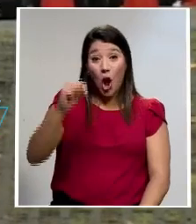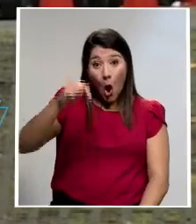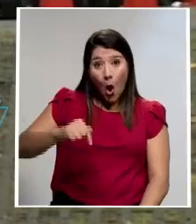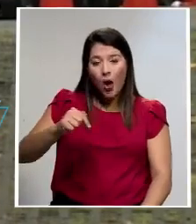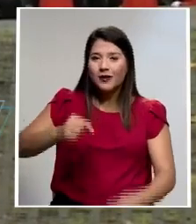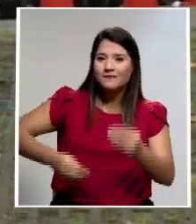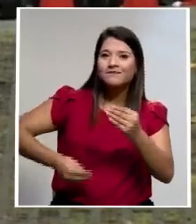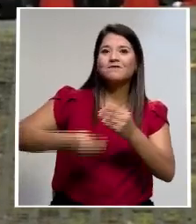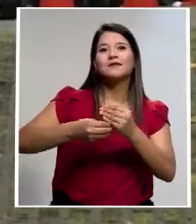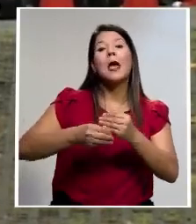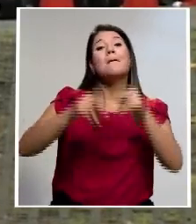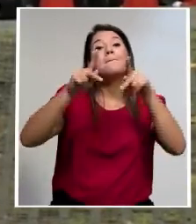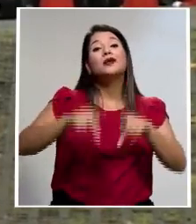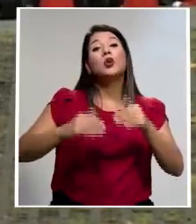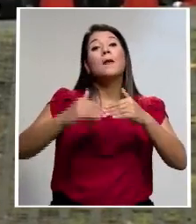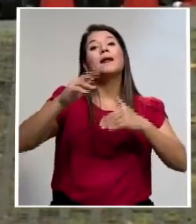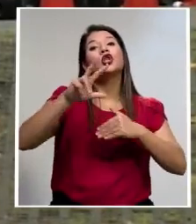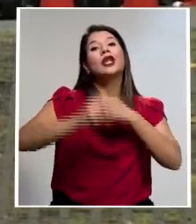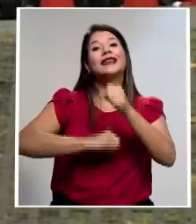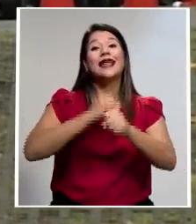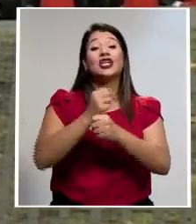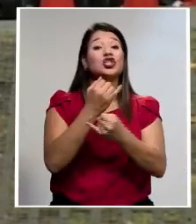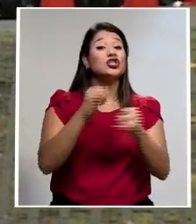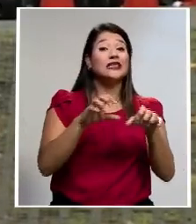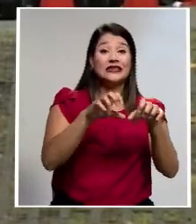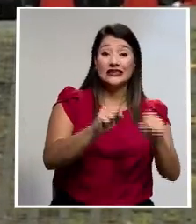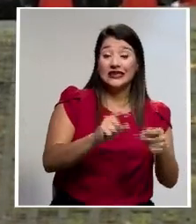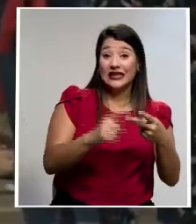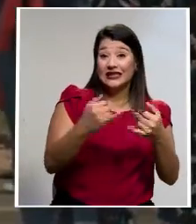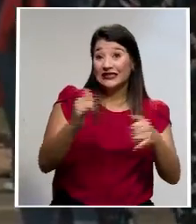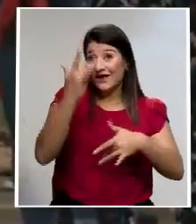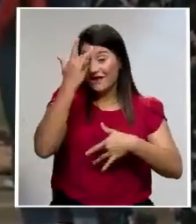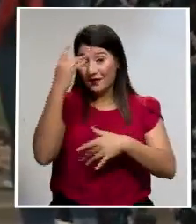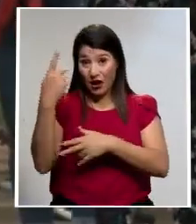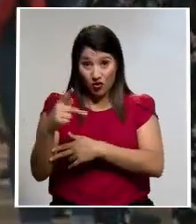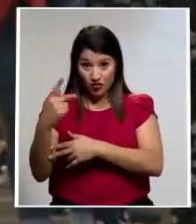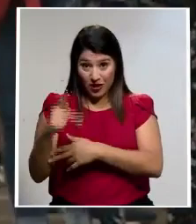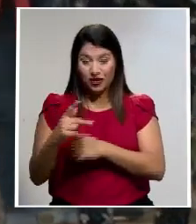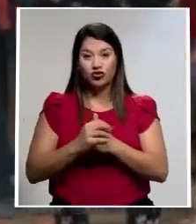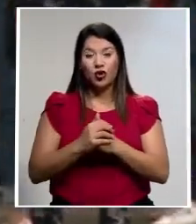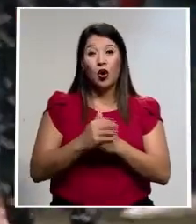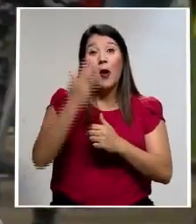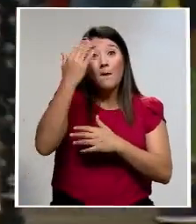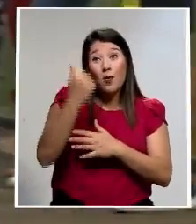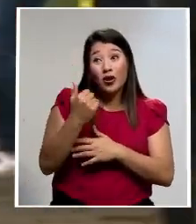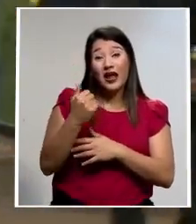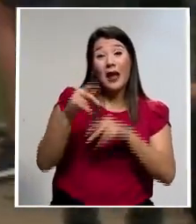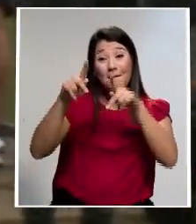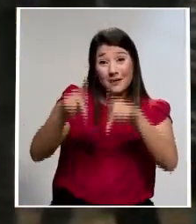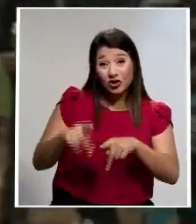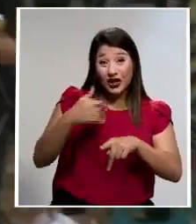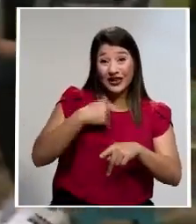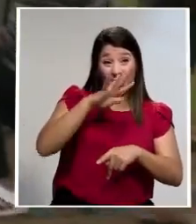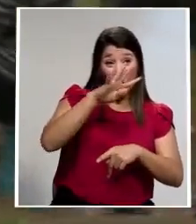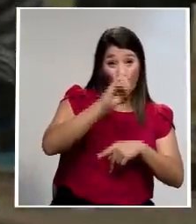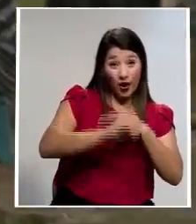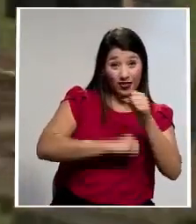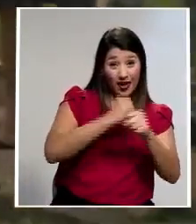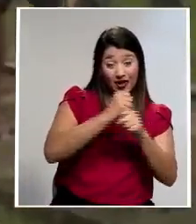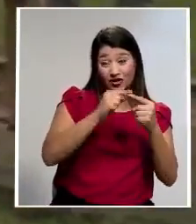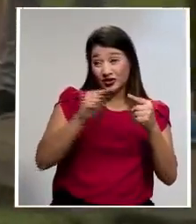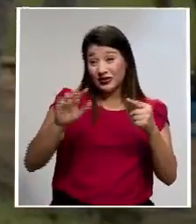personas mayores de 30 años sin cita previa ni factores de riesgos, luego de que la afluencia de las personas entre 40 y